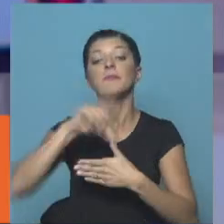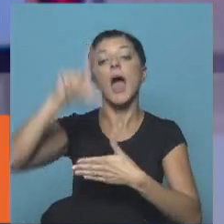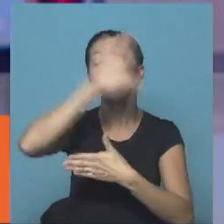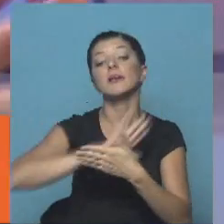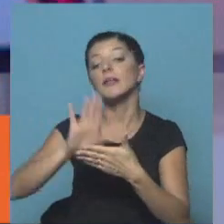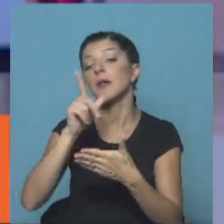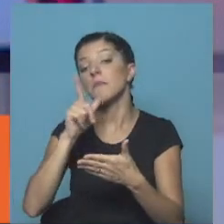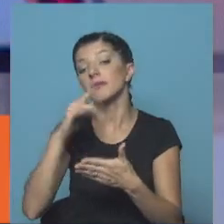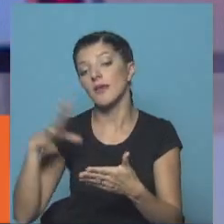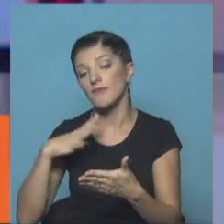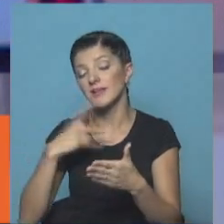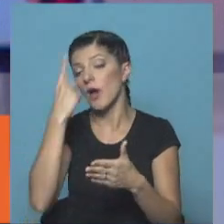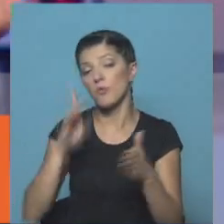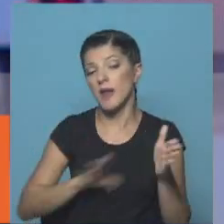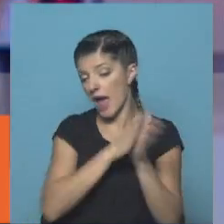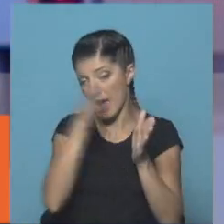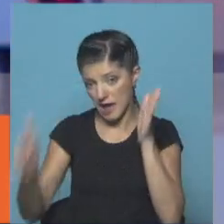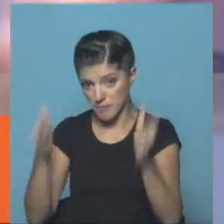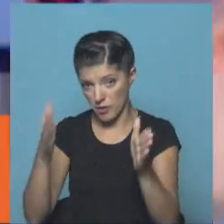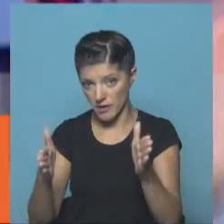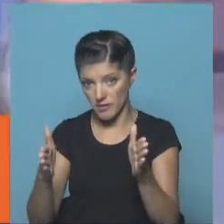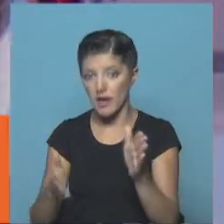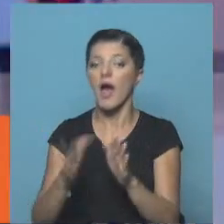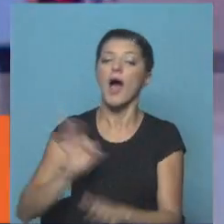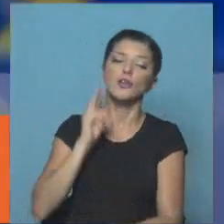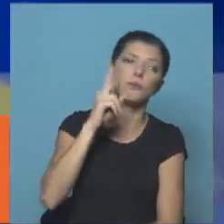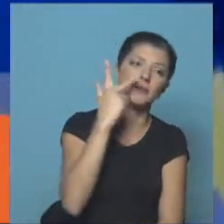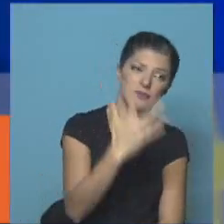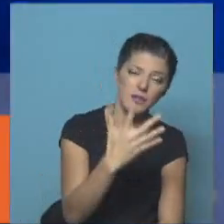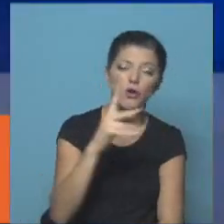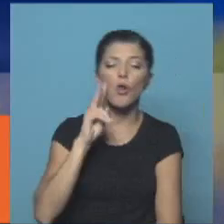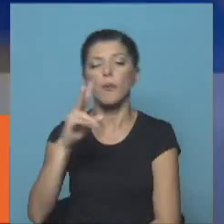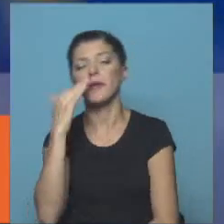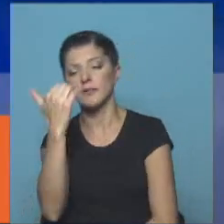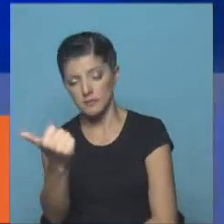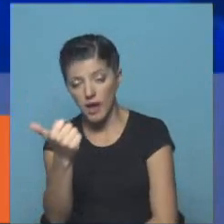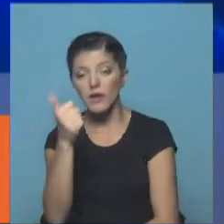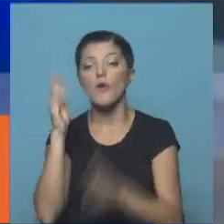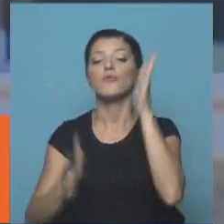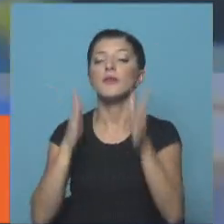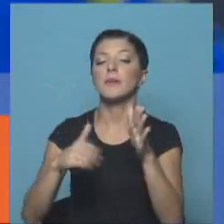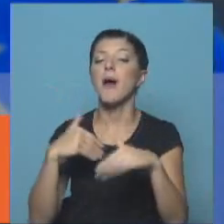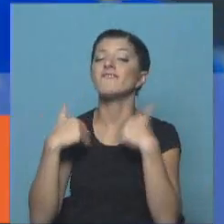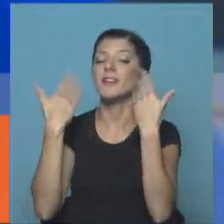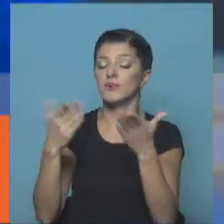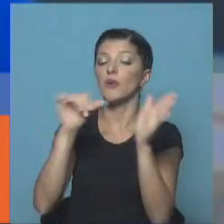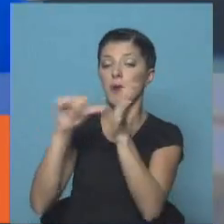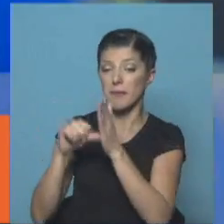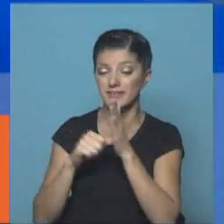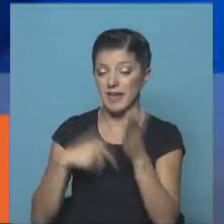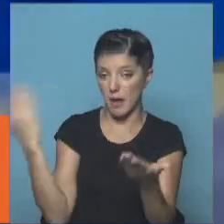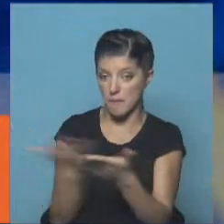agenda pendiente de una época. La época esta que hablamos, 2005, 2006, fue una época muy beneficiosa para los países que